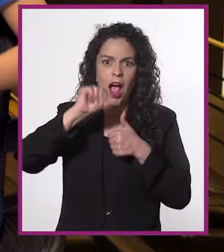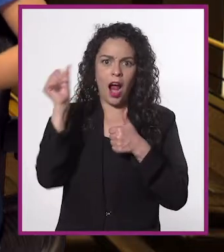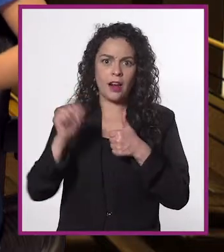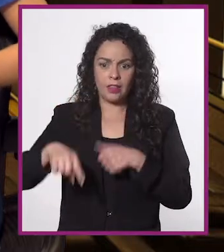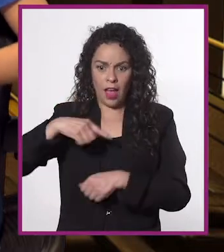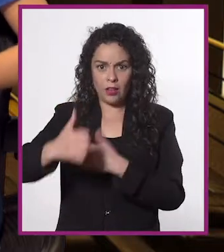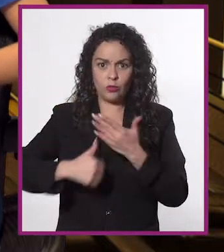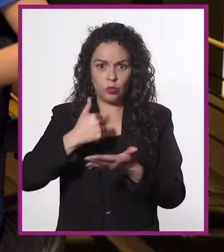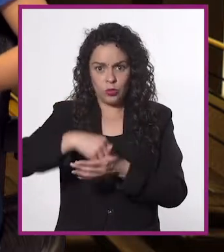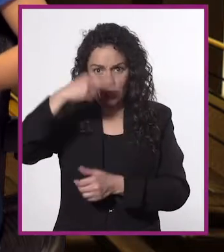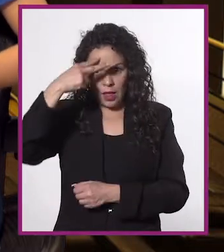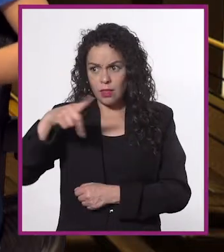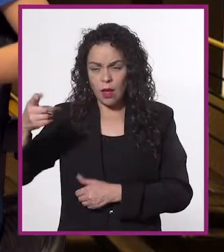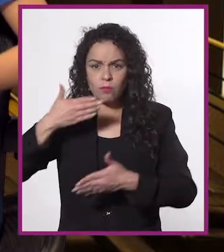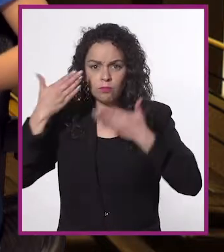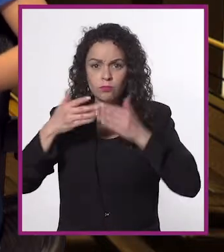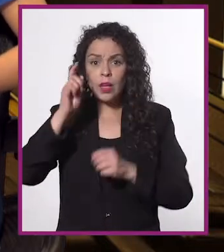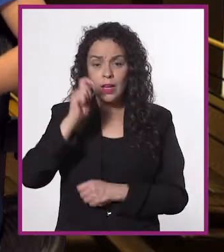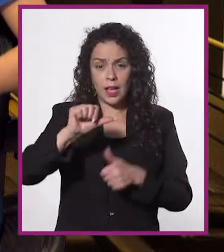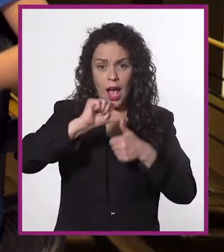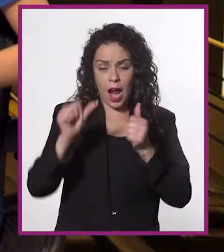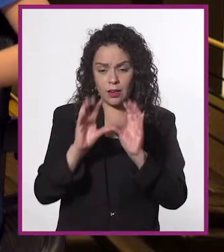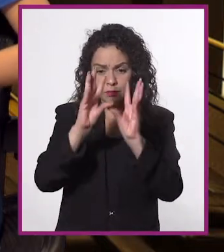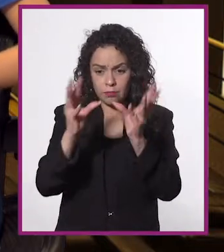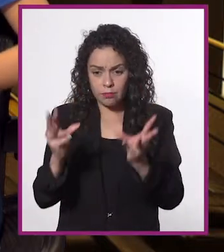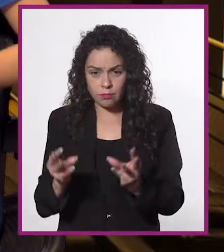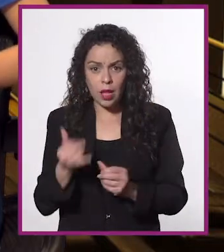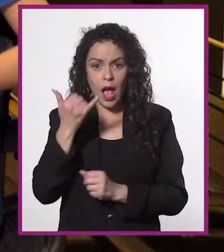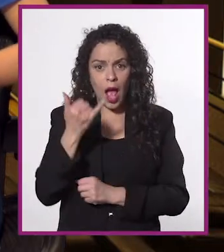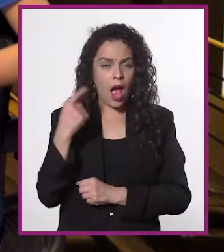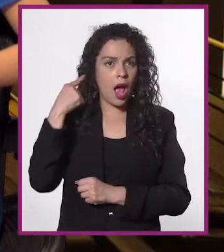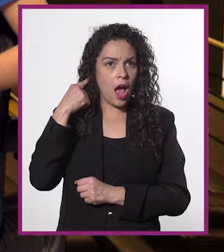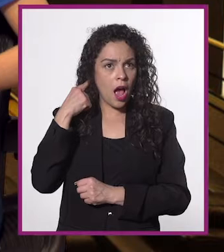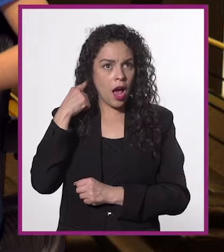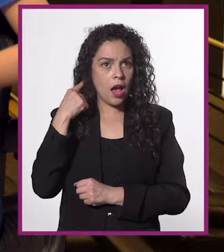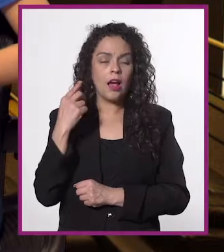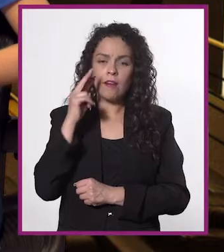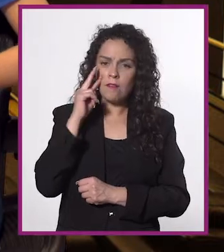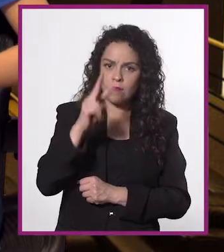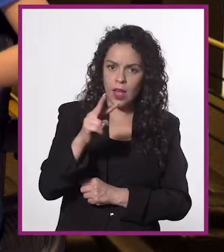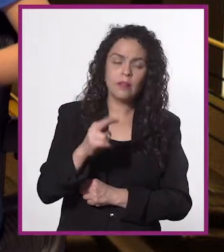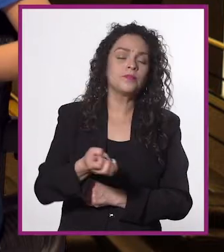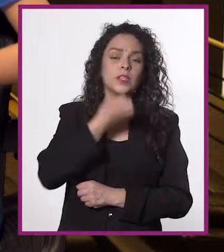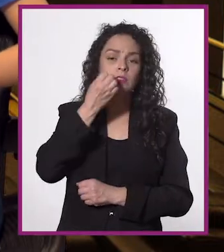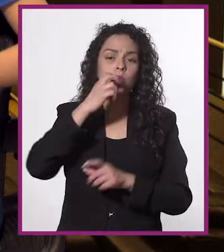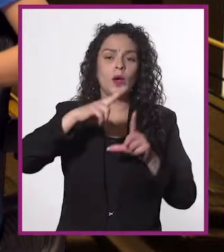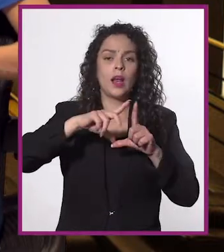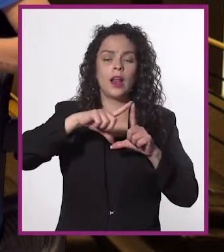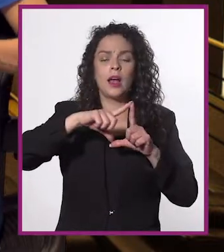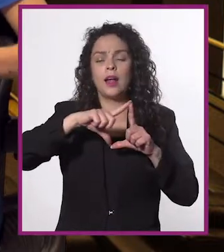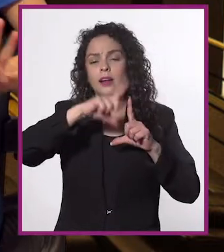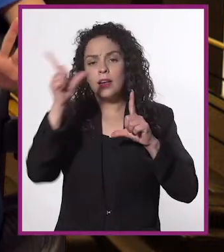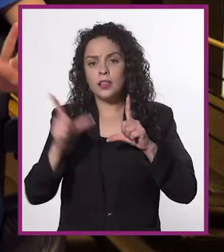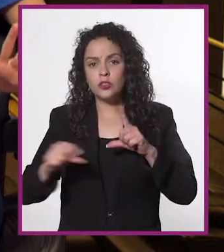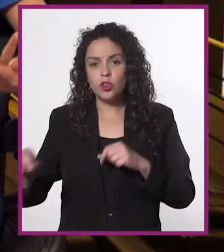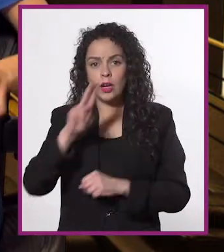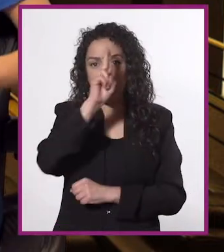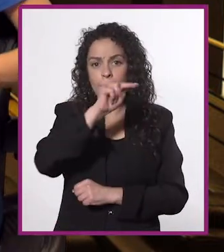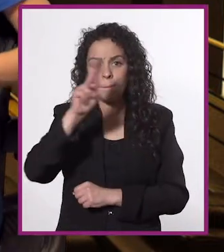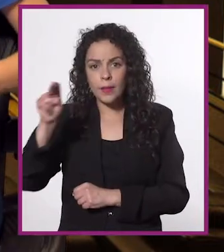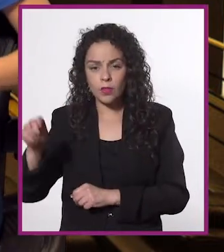la licenciatura de Artes Plásticas y Visuales en la Escuela Nacional de Pintura, Escultura y Grabado, La